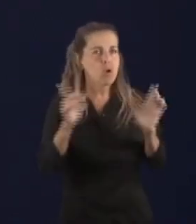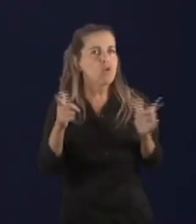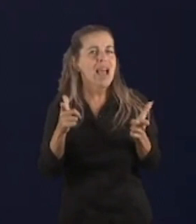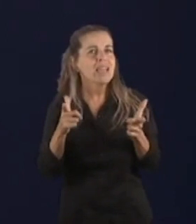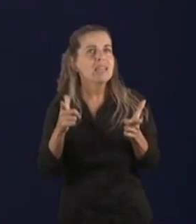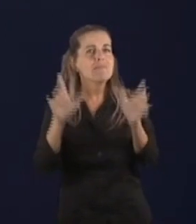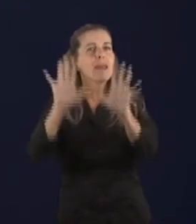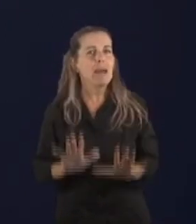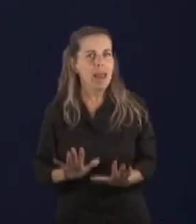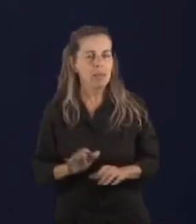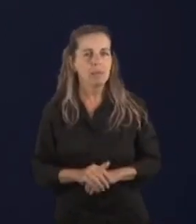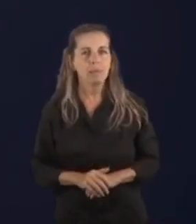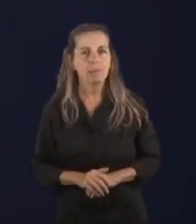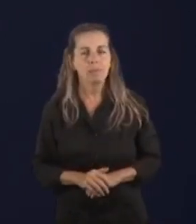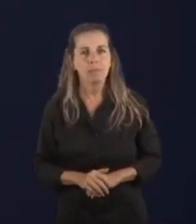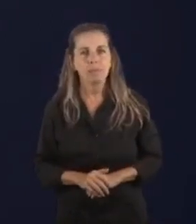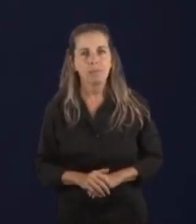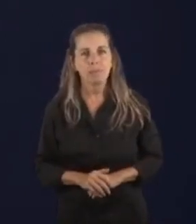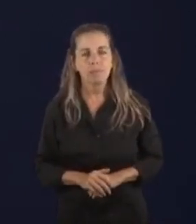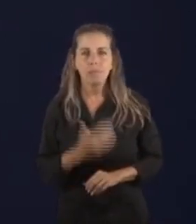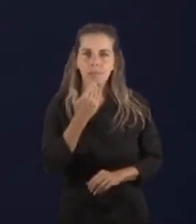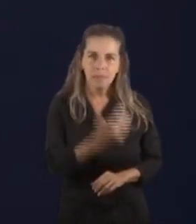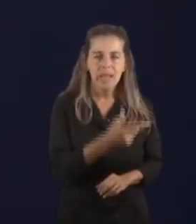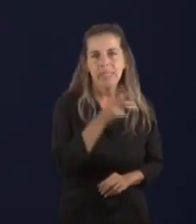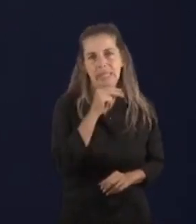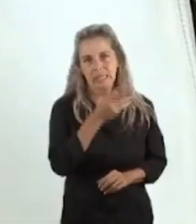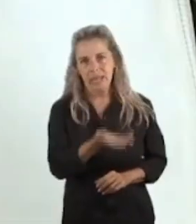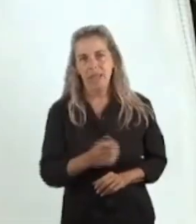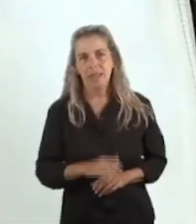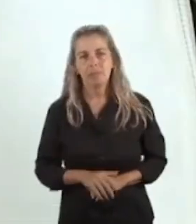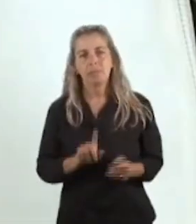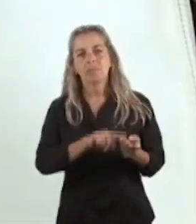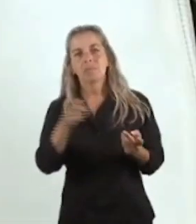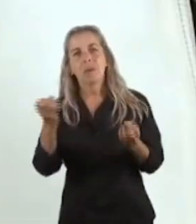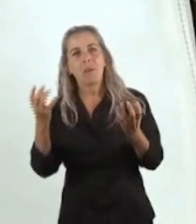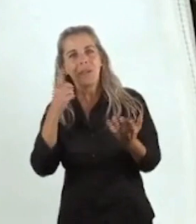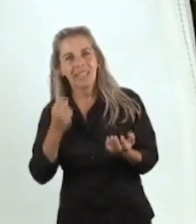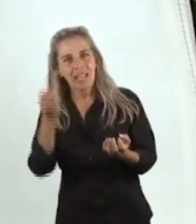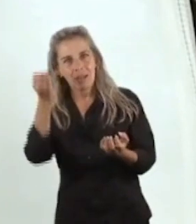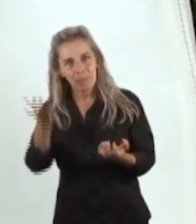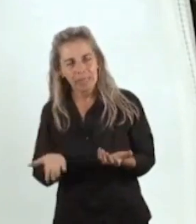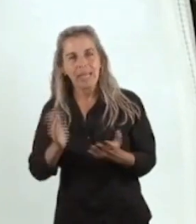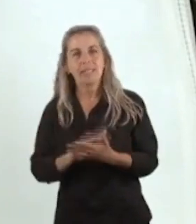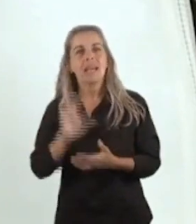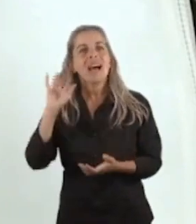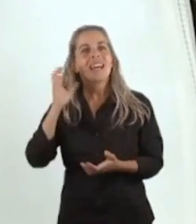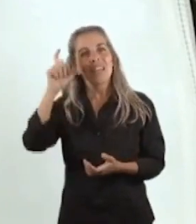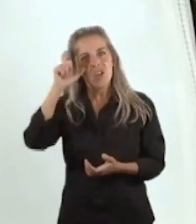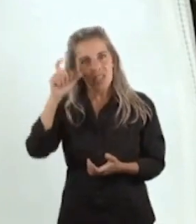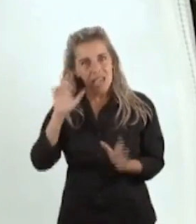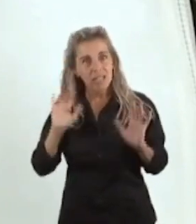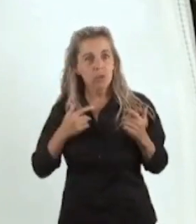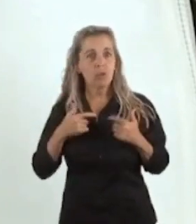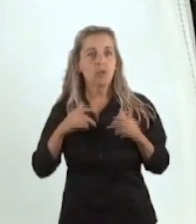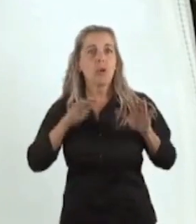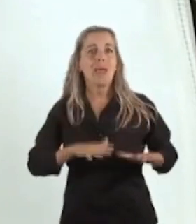hay nada al respecto por nada Silvia Buenos días Vocero Gabriel San filipo de radio 10 mientras sigo esperando